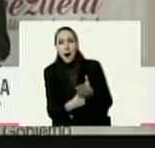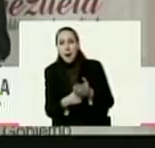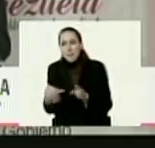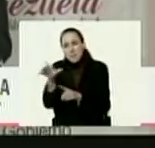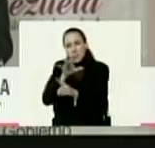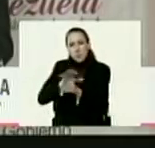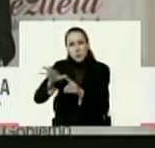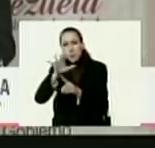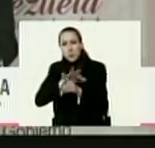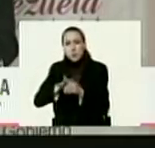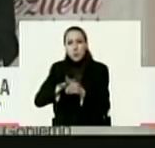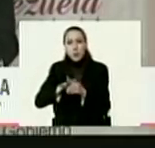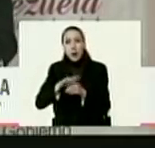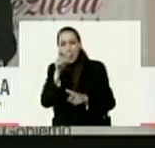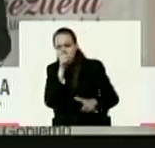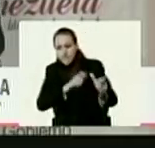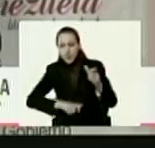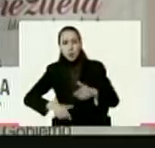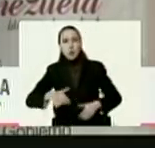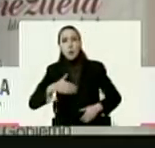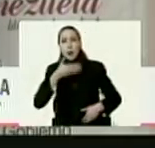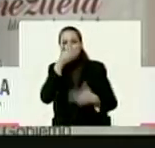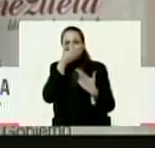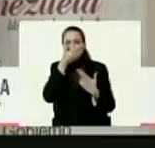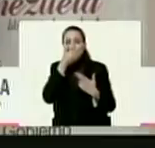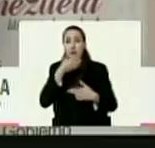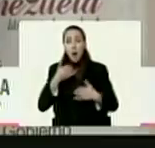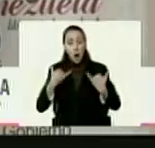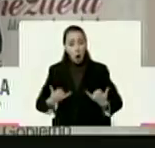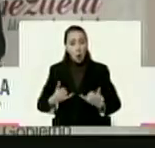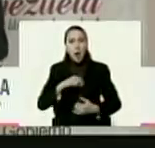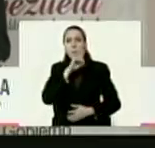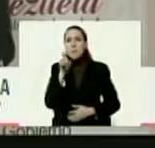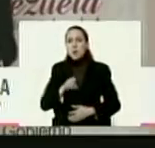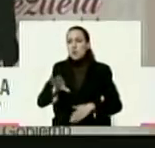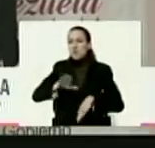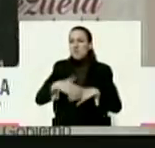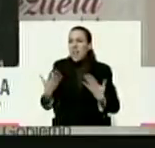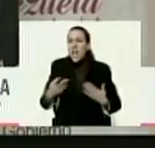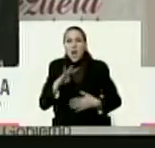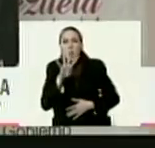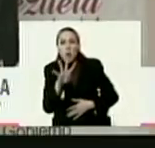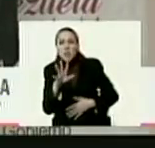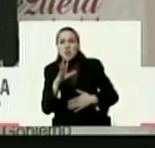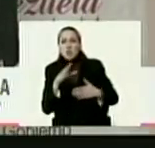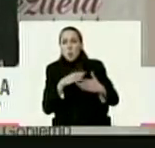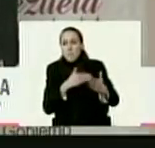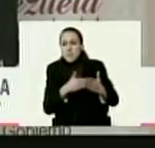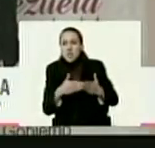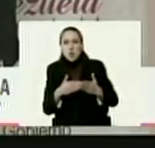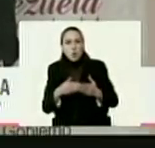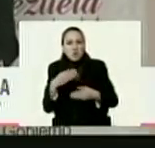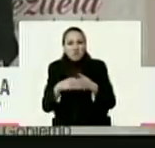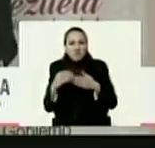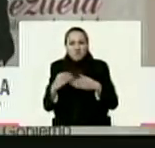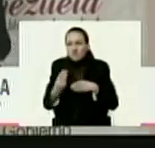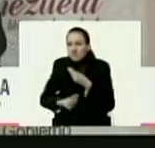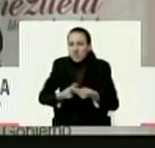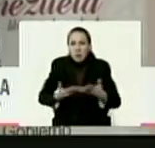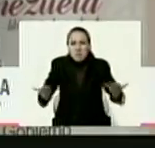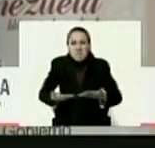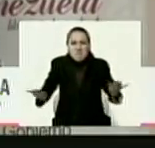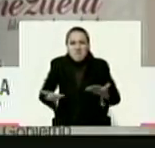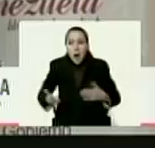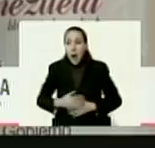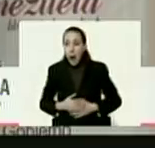pagar terroristas. Pero nos preguntamos, ¿qué va a pasar con esos 400 millones de dólares? Cuando ya están empezando a